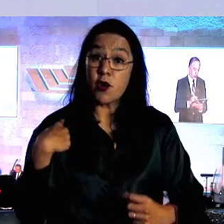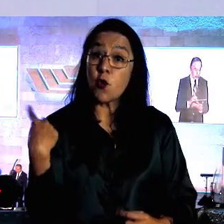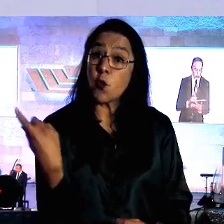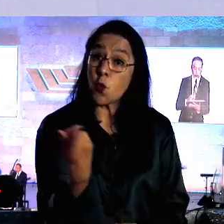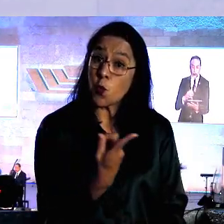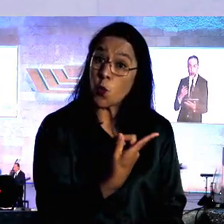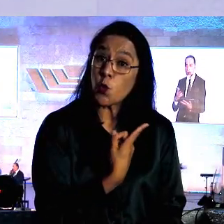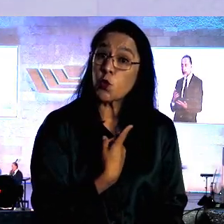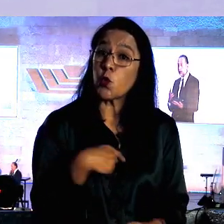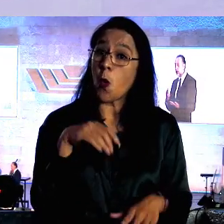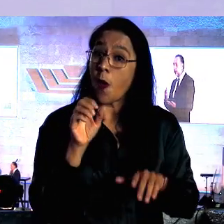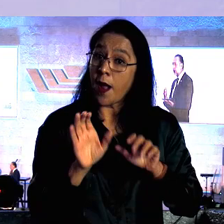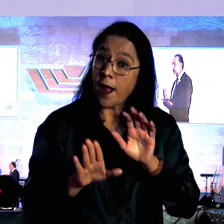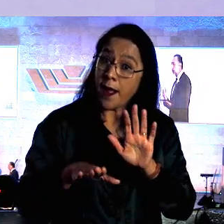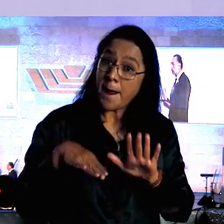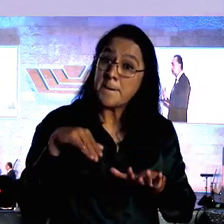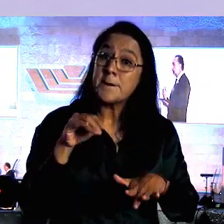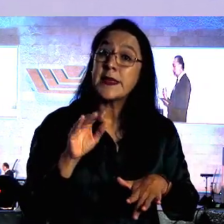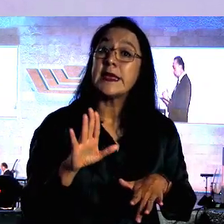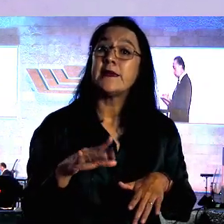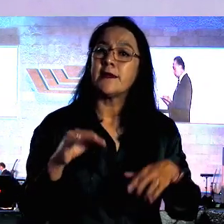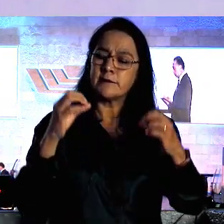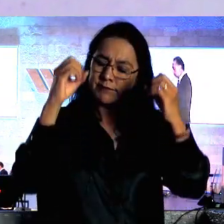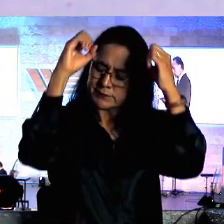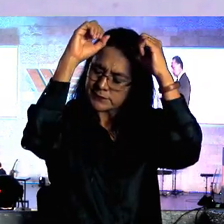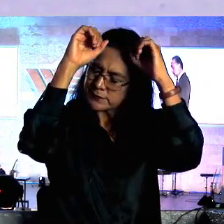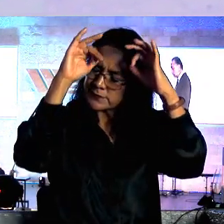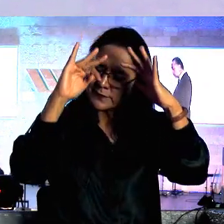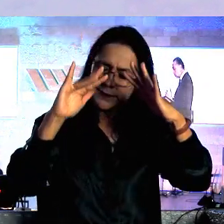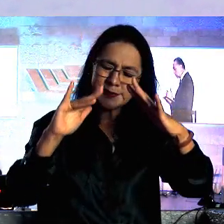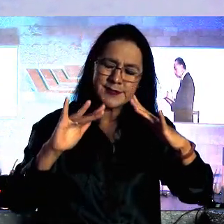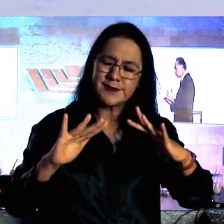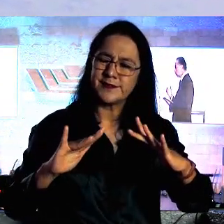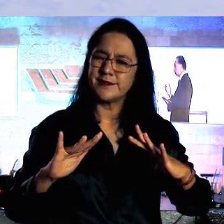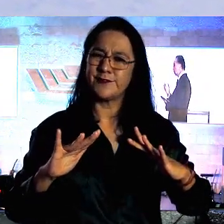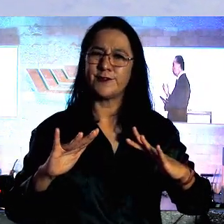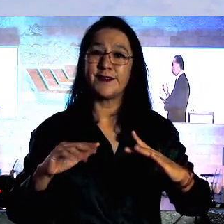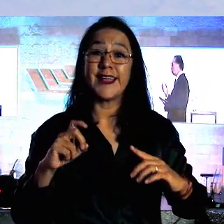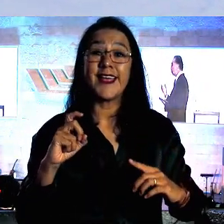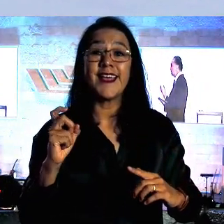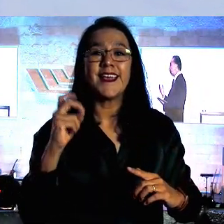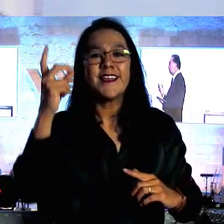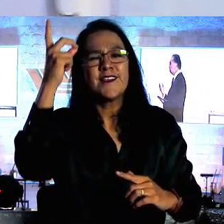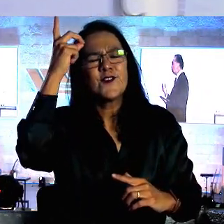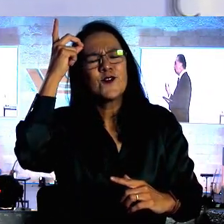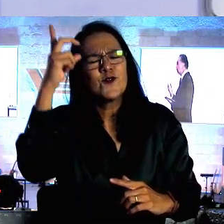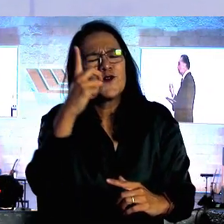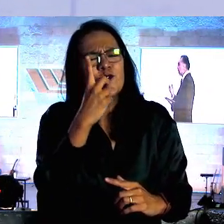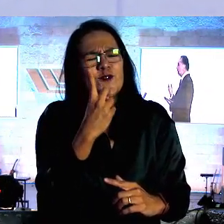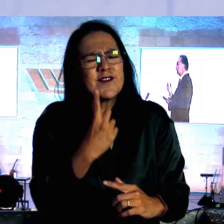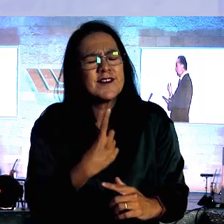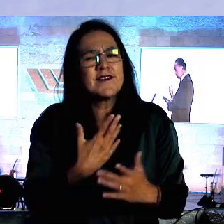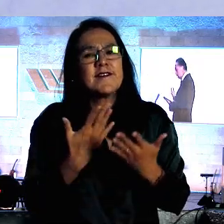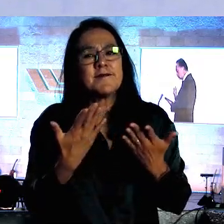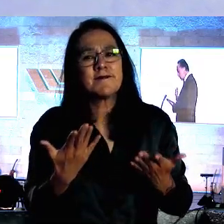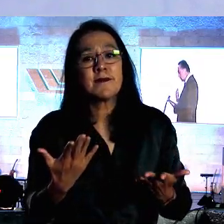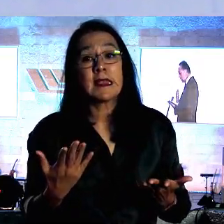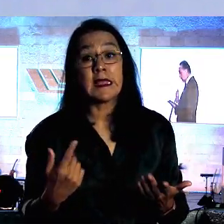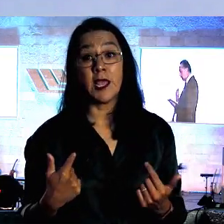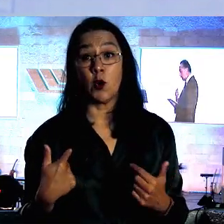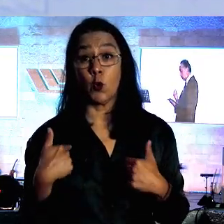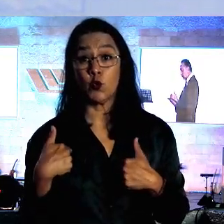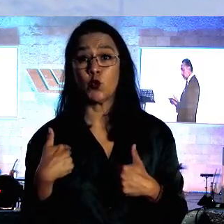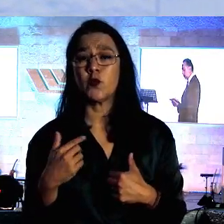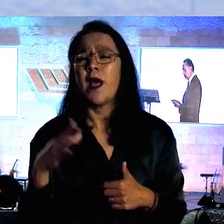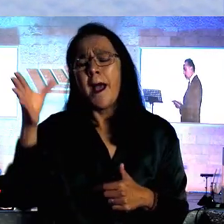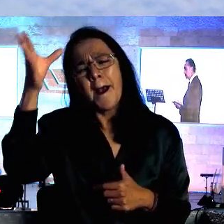podremos caminar en bendición eso es lo que Dios nos está diciendo y tenemos que aprender a